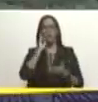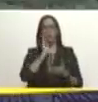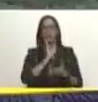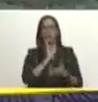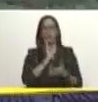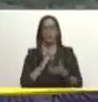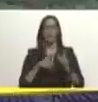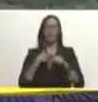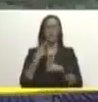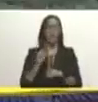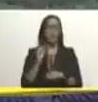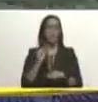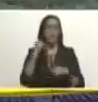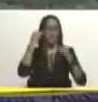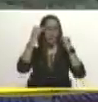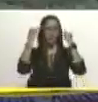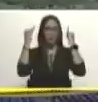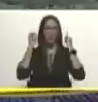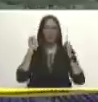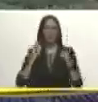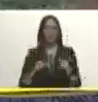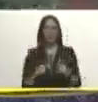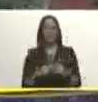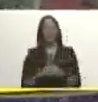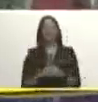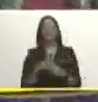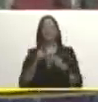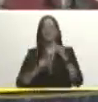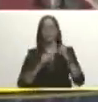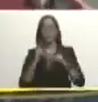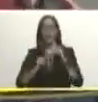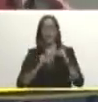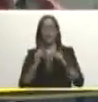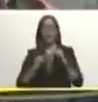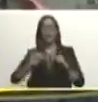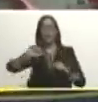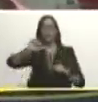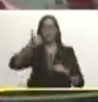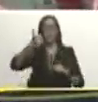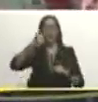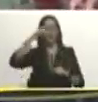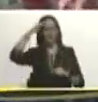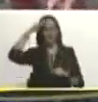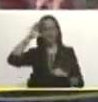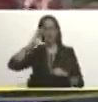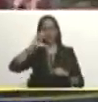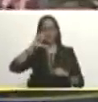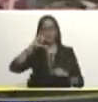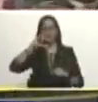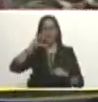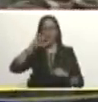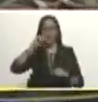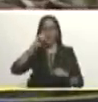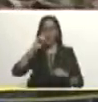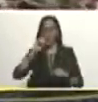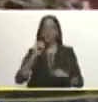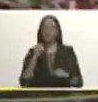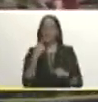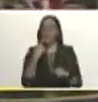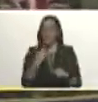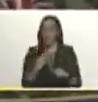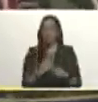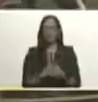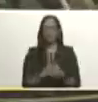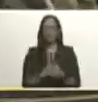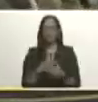En otro orden de ideas, también a través de su cuenta en Twitter, el mayor general Elio Estrada Paredes sentenciaba: la gran familia Carrubio